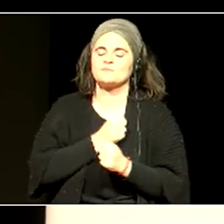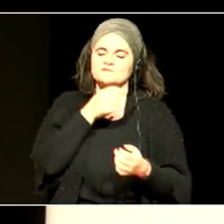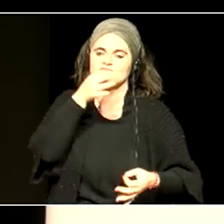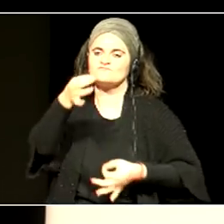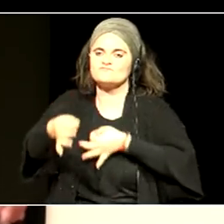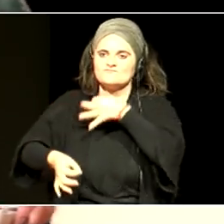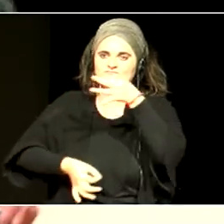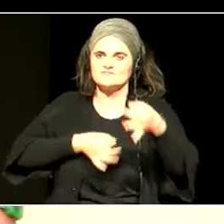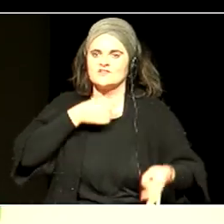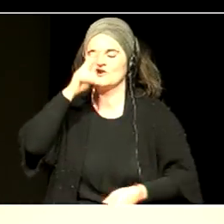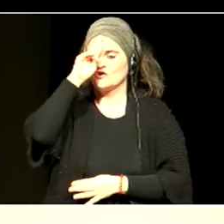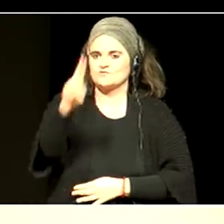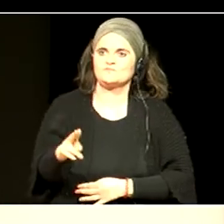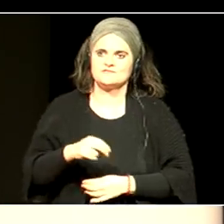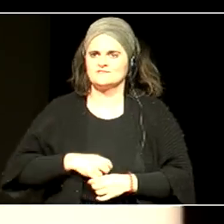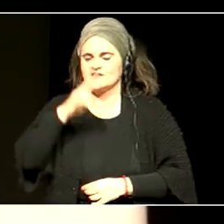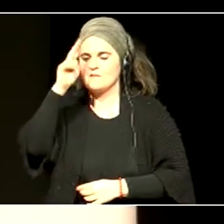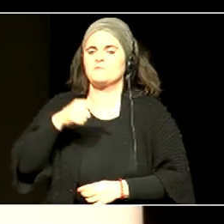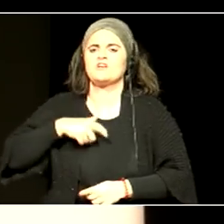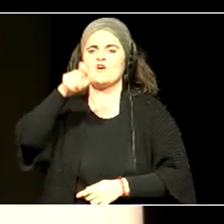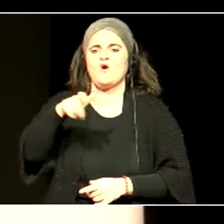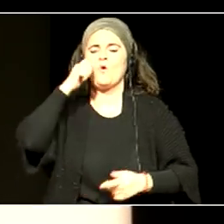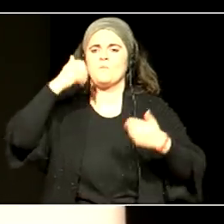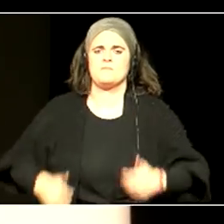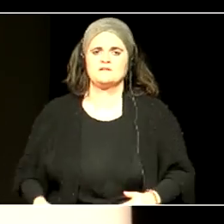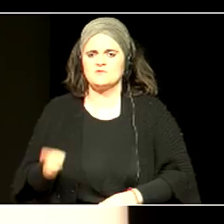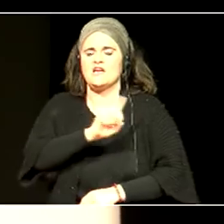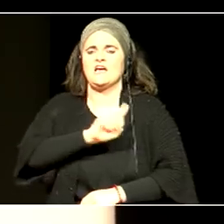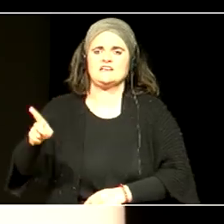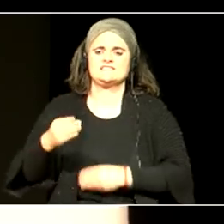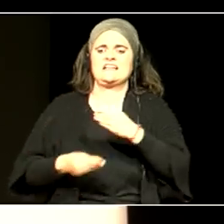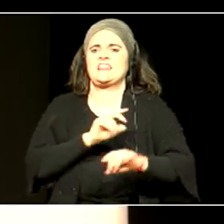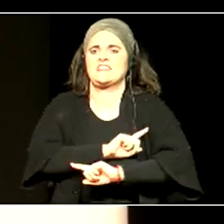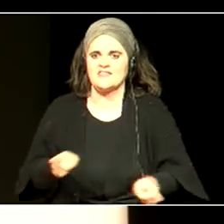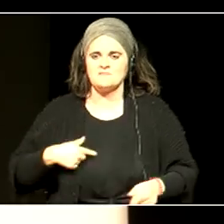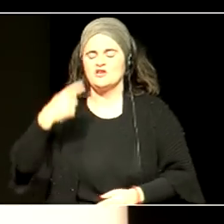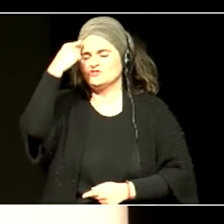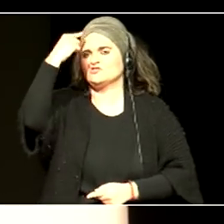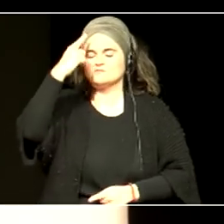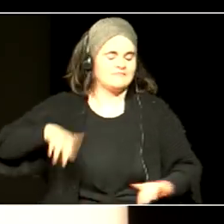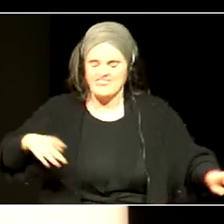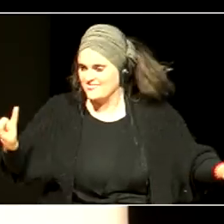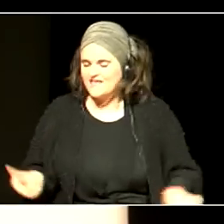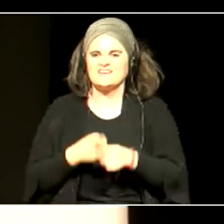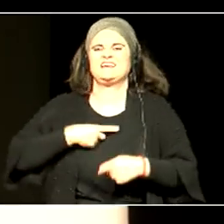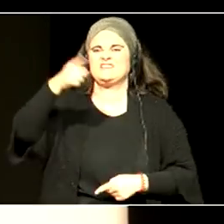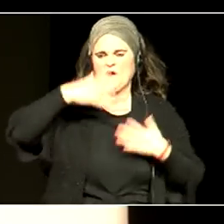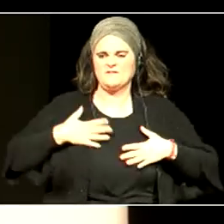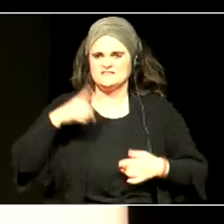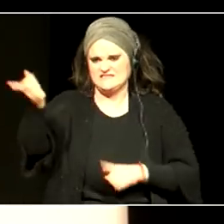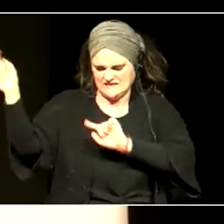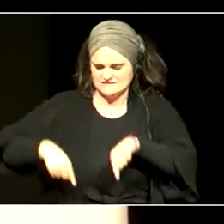habla sea respetando porque son seres humanos no son seres sin hacer Pues todo eso me lo s No pues da igual que te vistas que